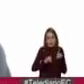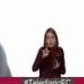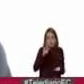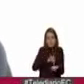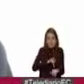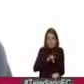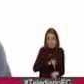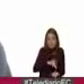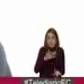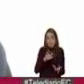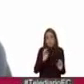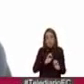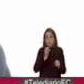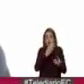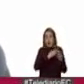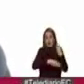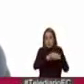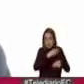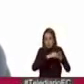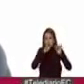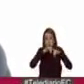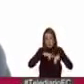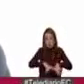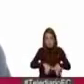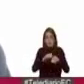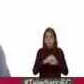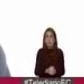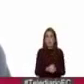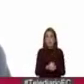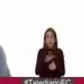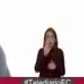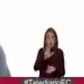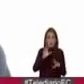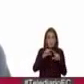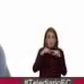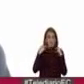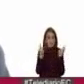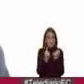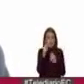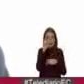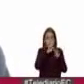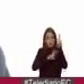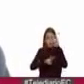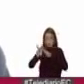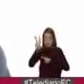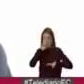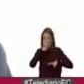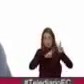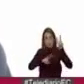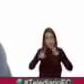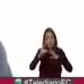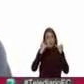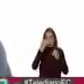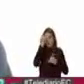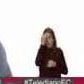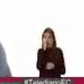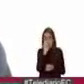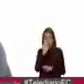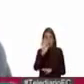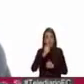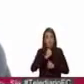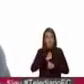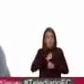farmacias, algunas industrias alimenticias que pueden seguir vendiendo. Y en ese contexto, una vez que se dio de baja esta iniciativa por propio pedido